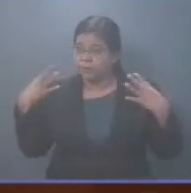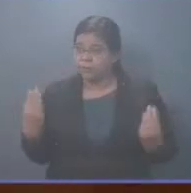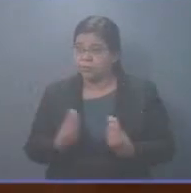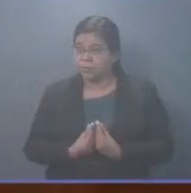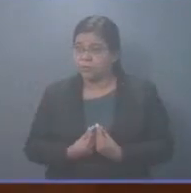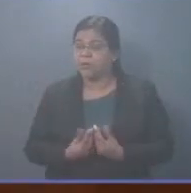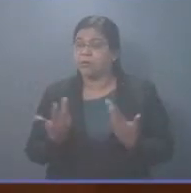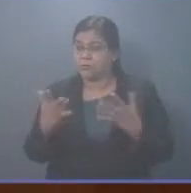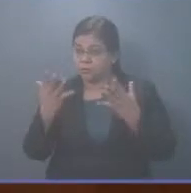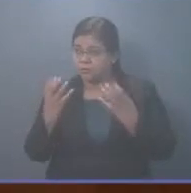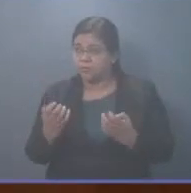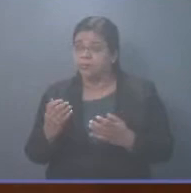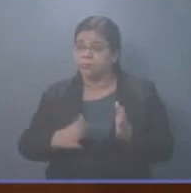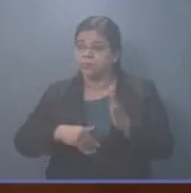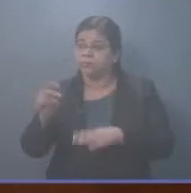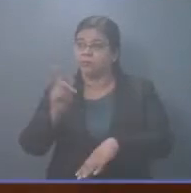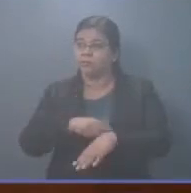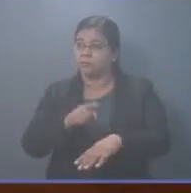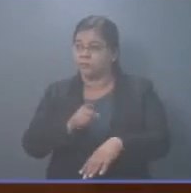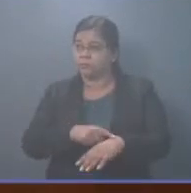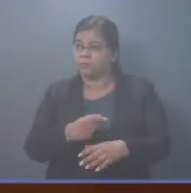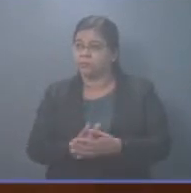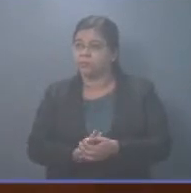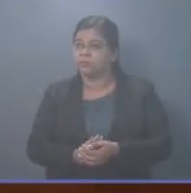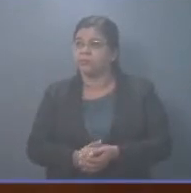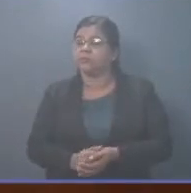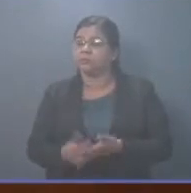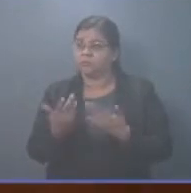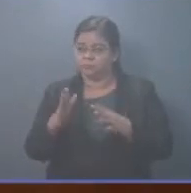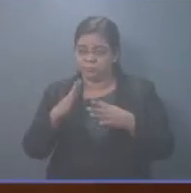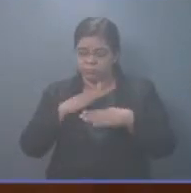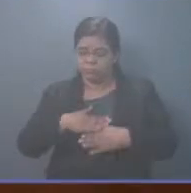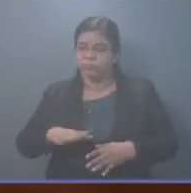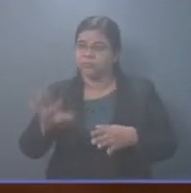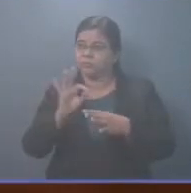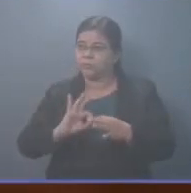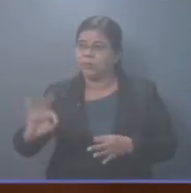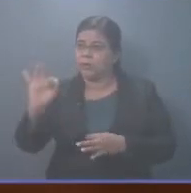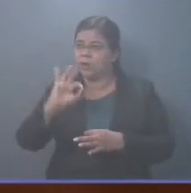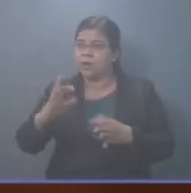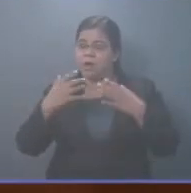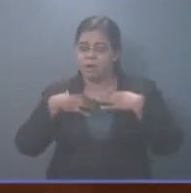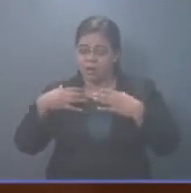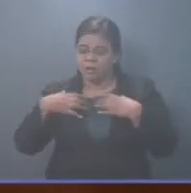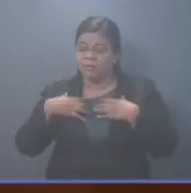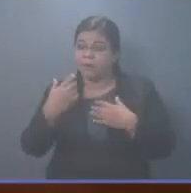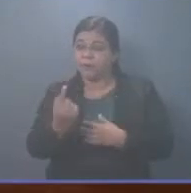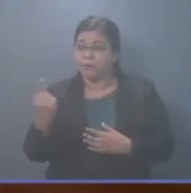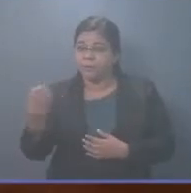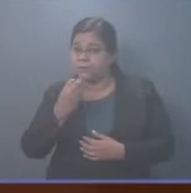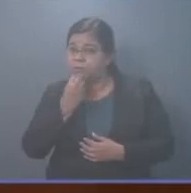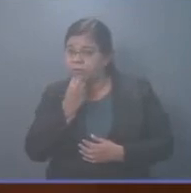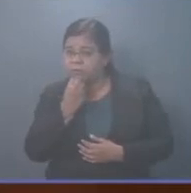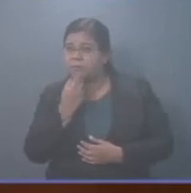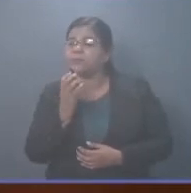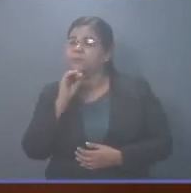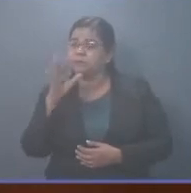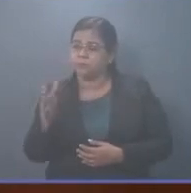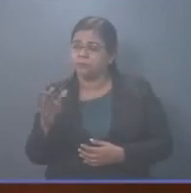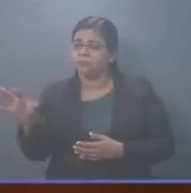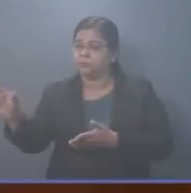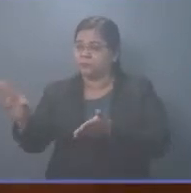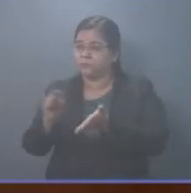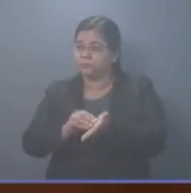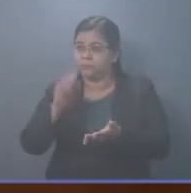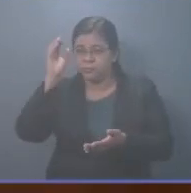objetivo de ampliar la esperanza de vida saludable, la productividad y la calidad de vida en la vejez. Ellos retoman la definición de